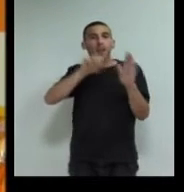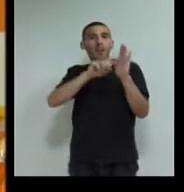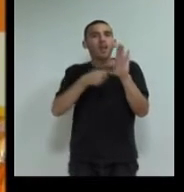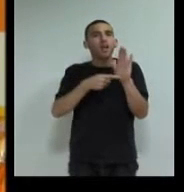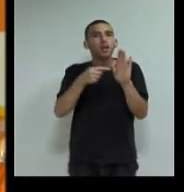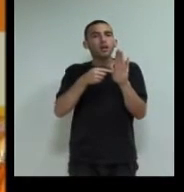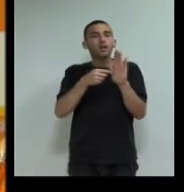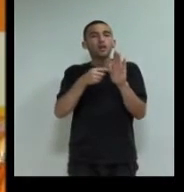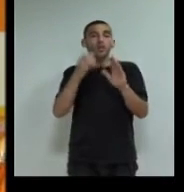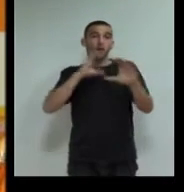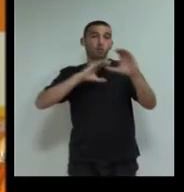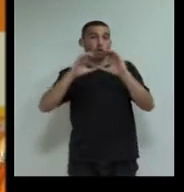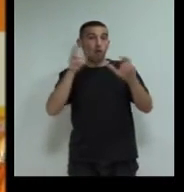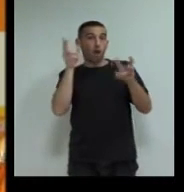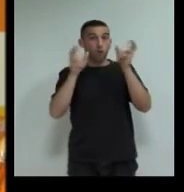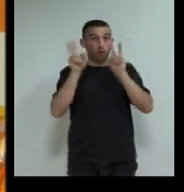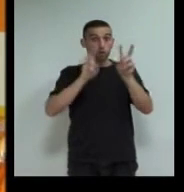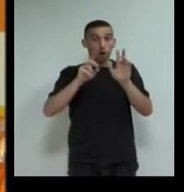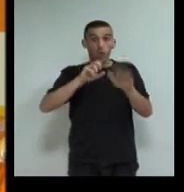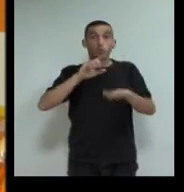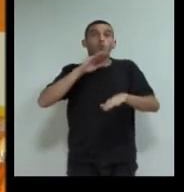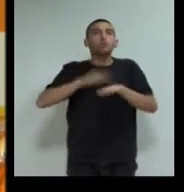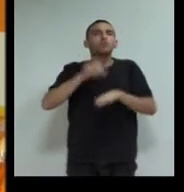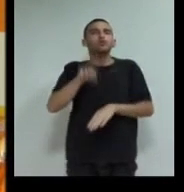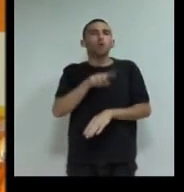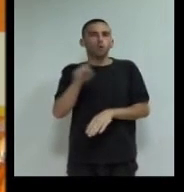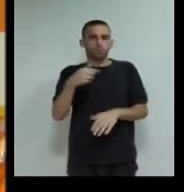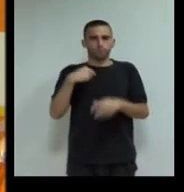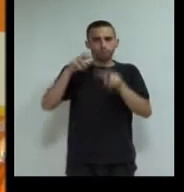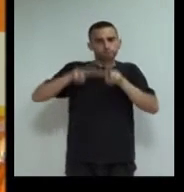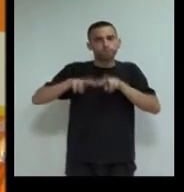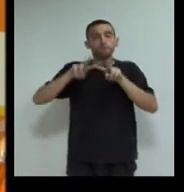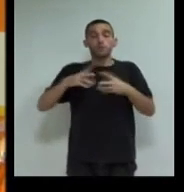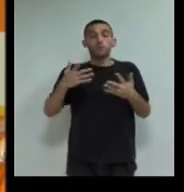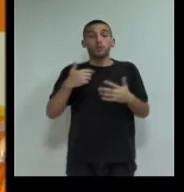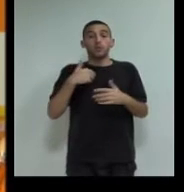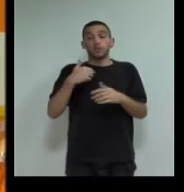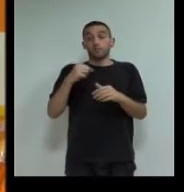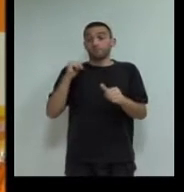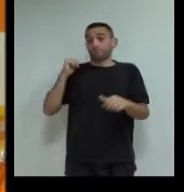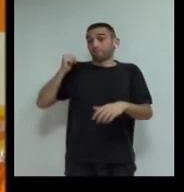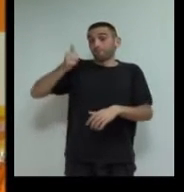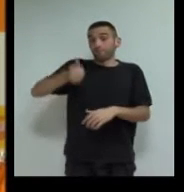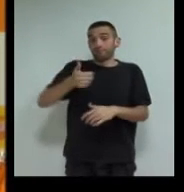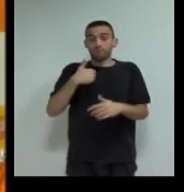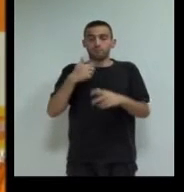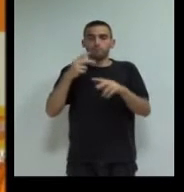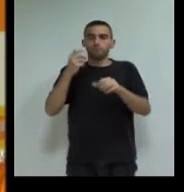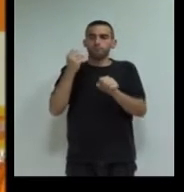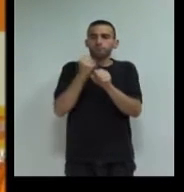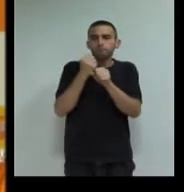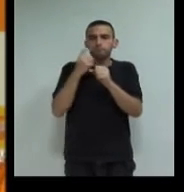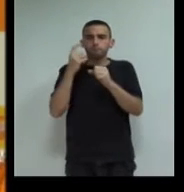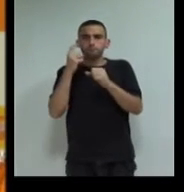General de la Comunicación Audiovisual. El problema es que estábamos realizando esa tarea, realizando